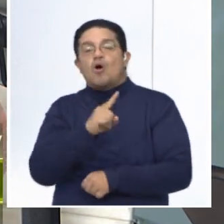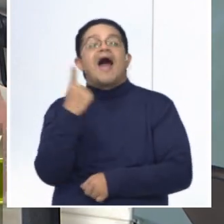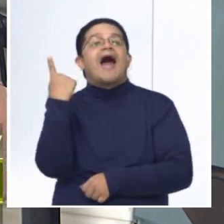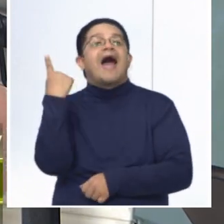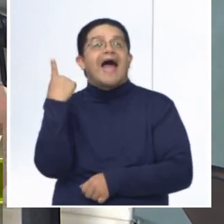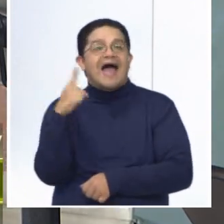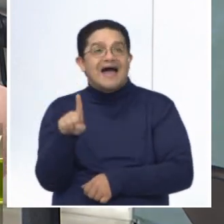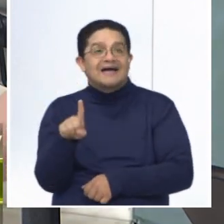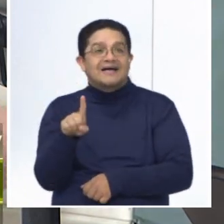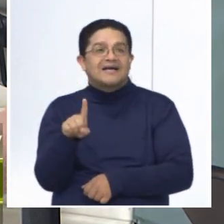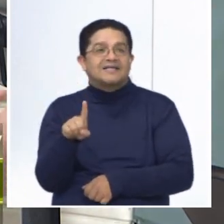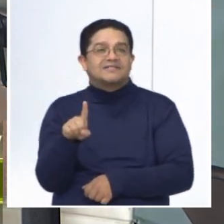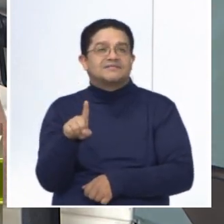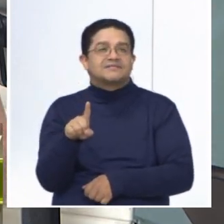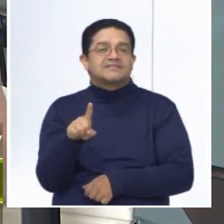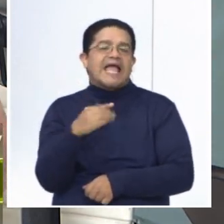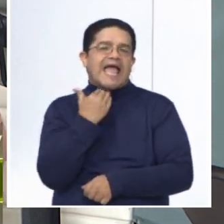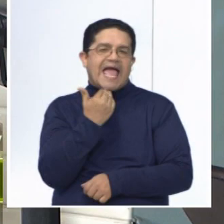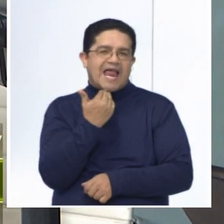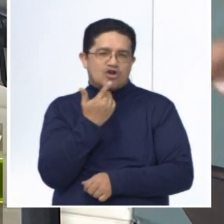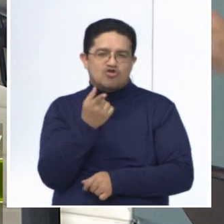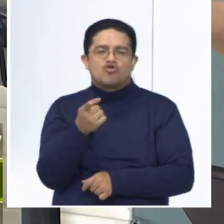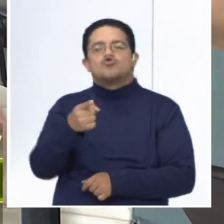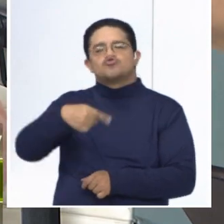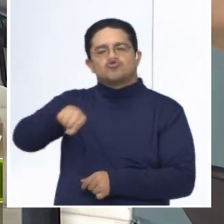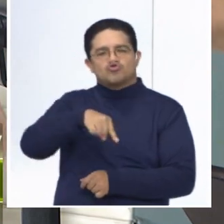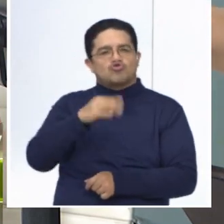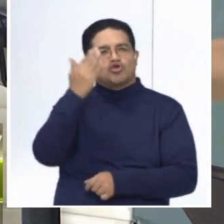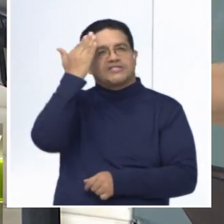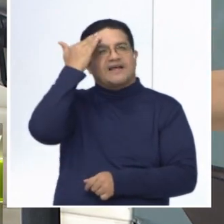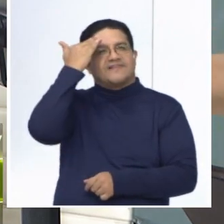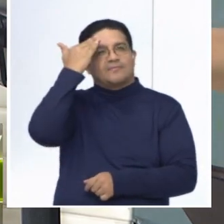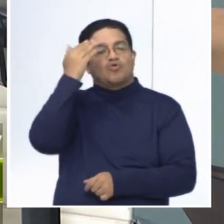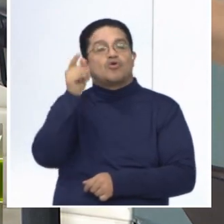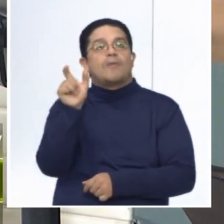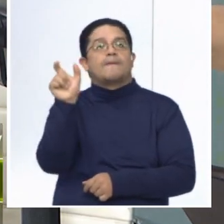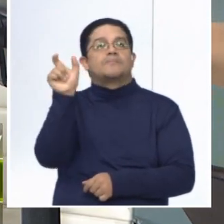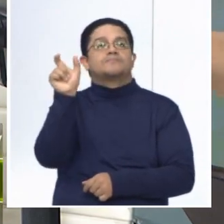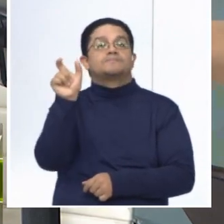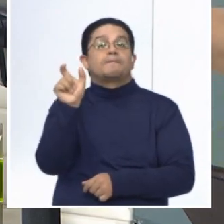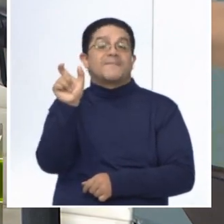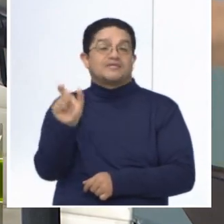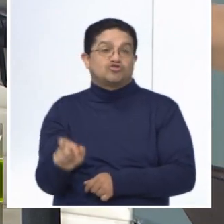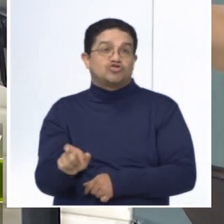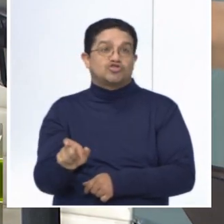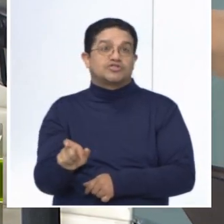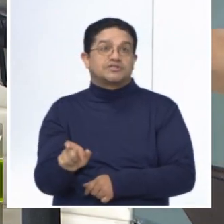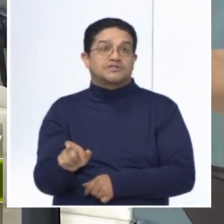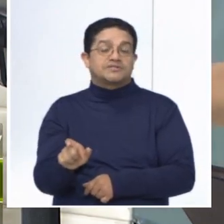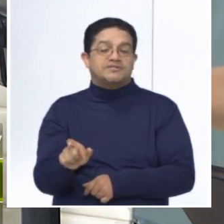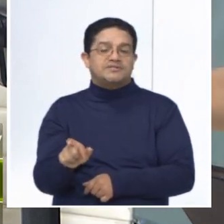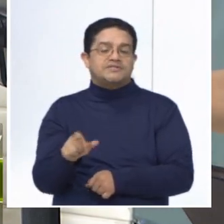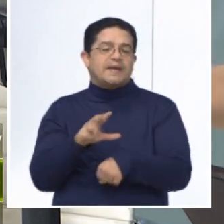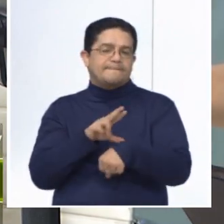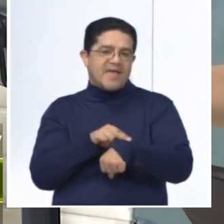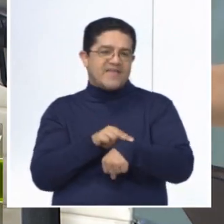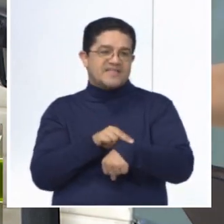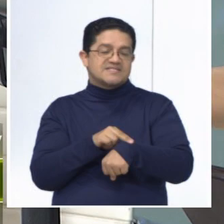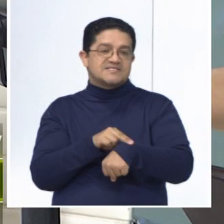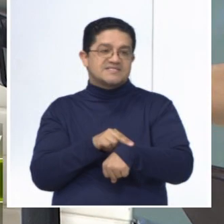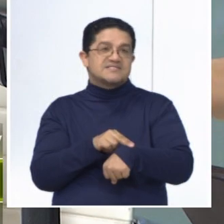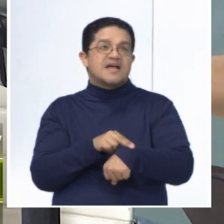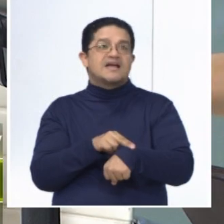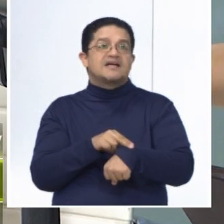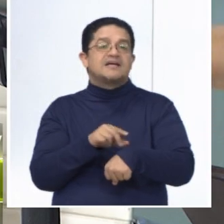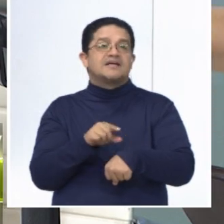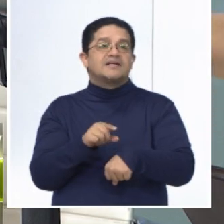bastante conocido dentro del mundo de los tropicalistas, de un paciente de un doctor de medicina tropical, que él